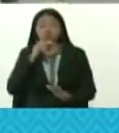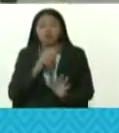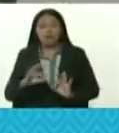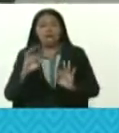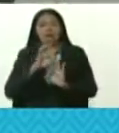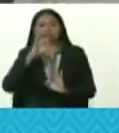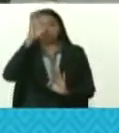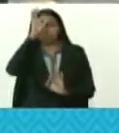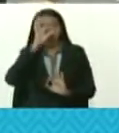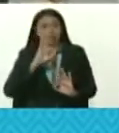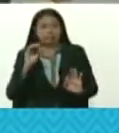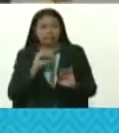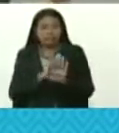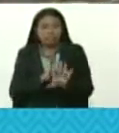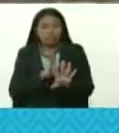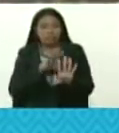sabía.